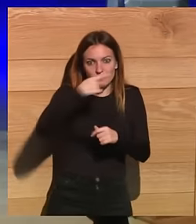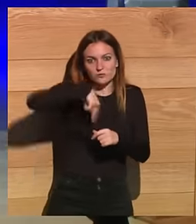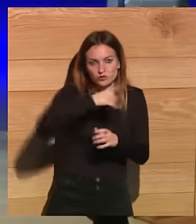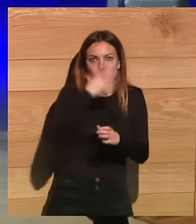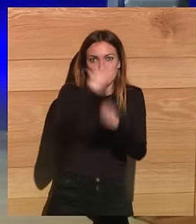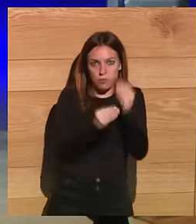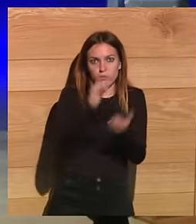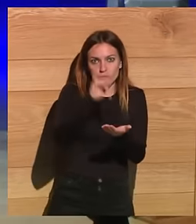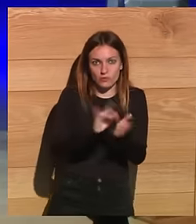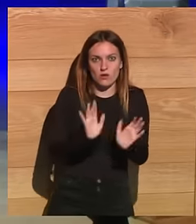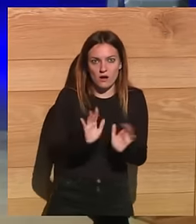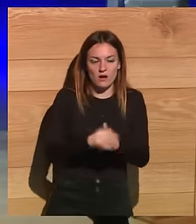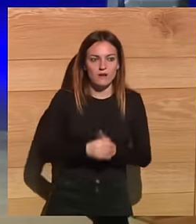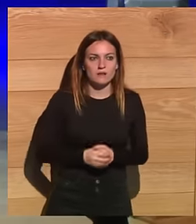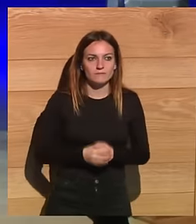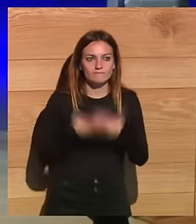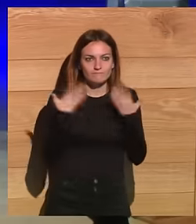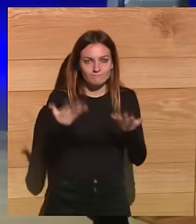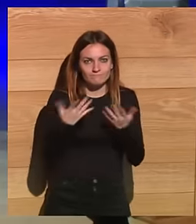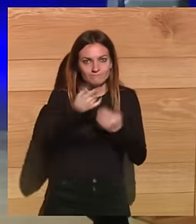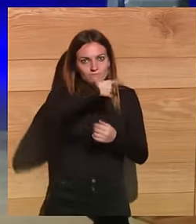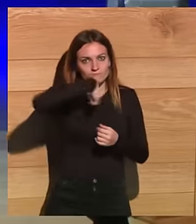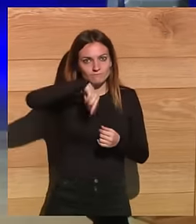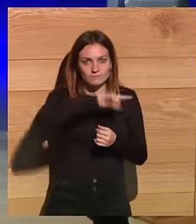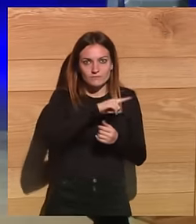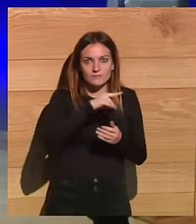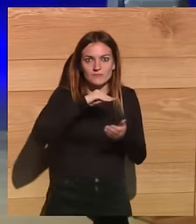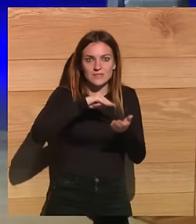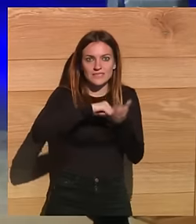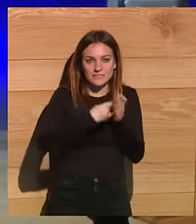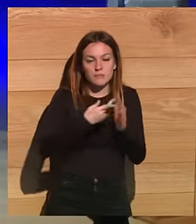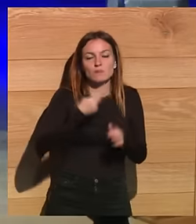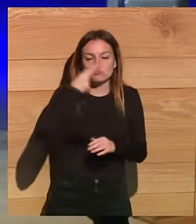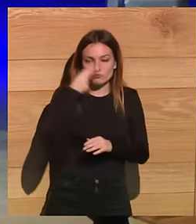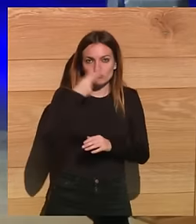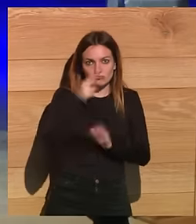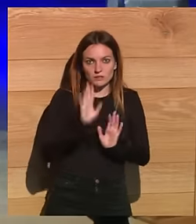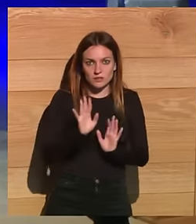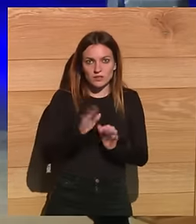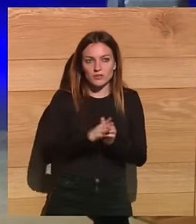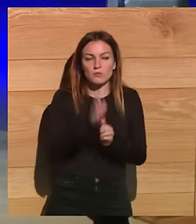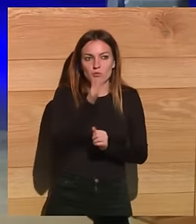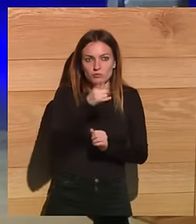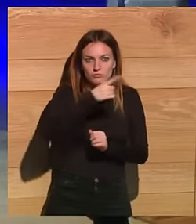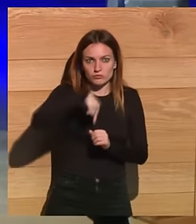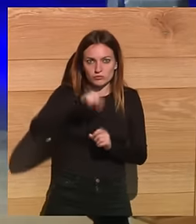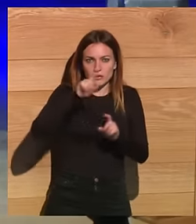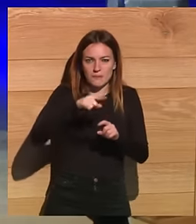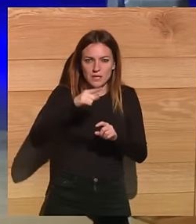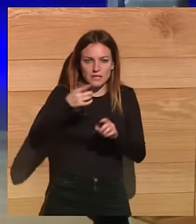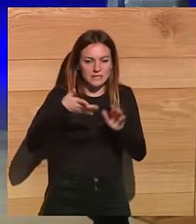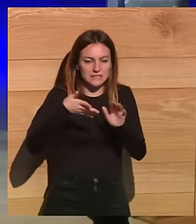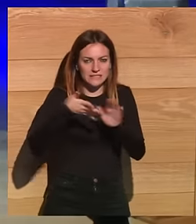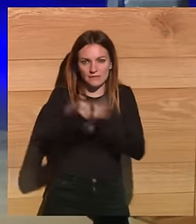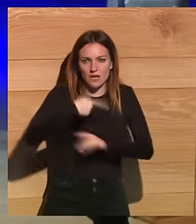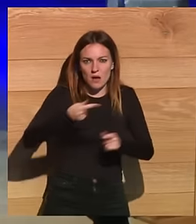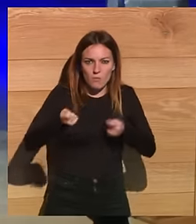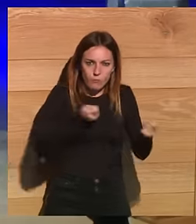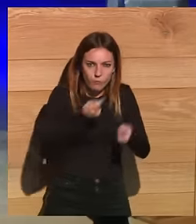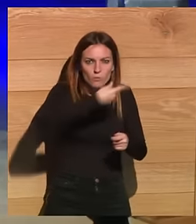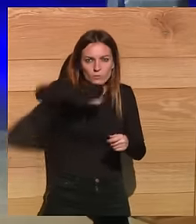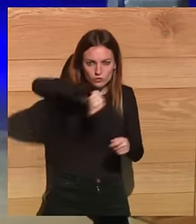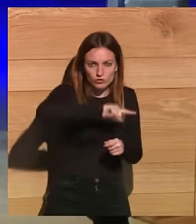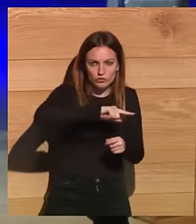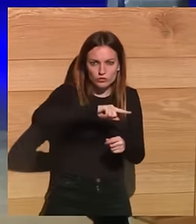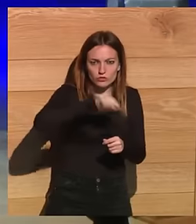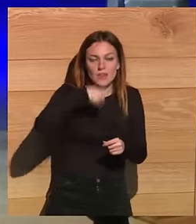error. Entonces este es un sistema muy interesante, porque estamos monitoreándonos a nosotros mismos. El cerebro